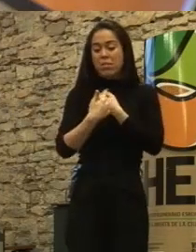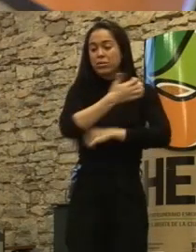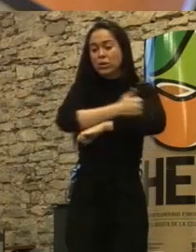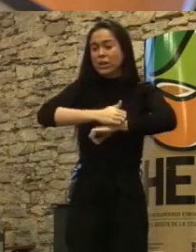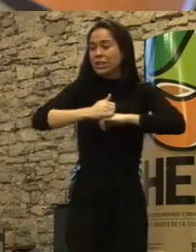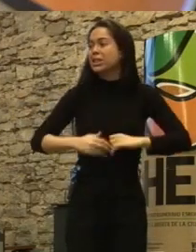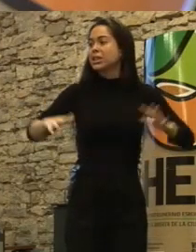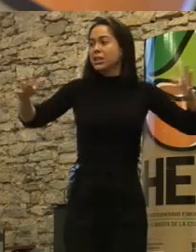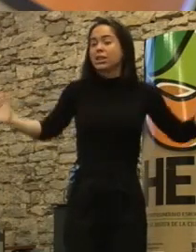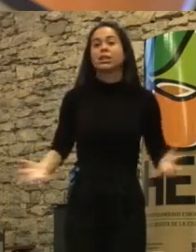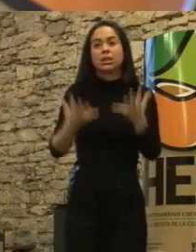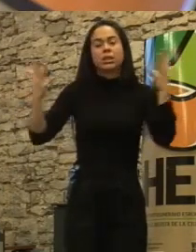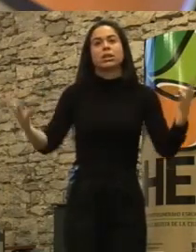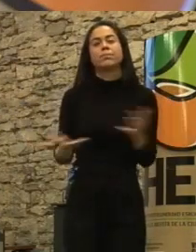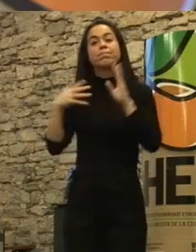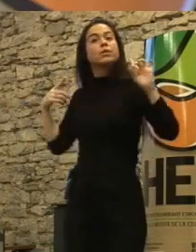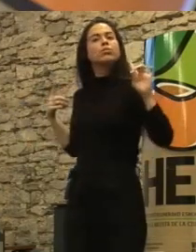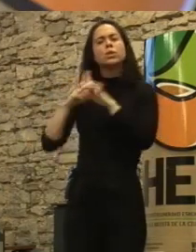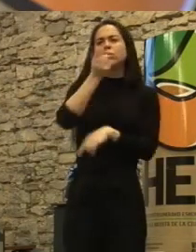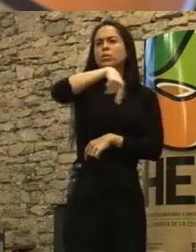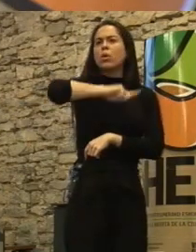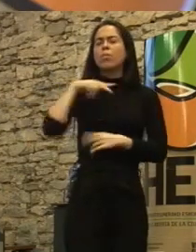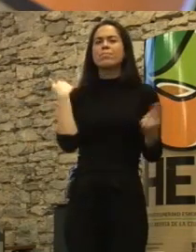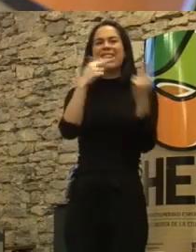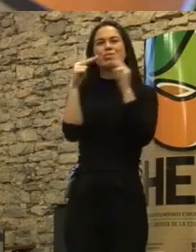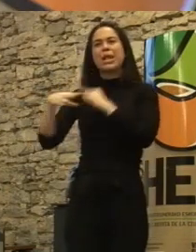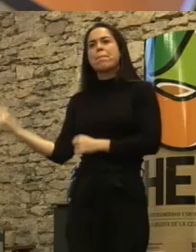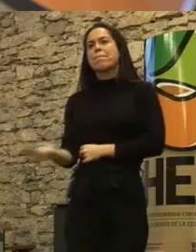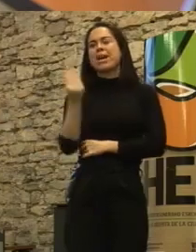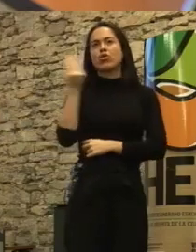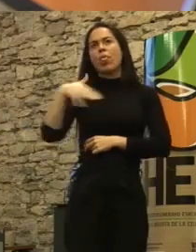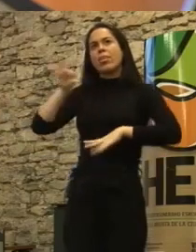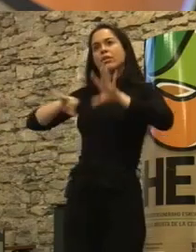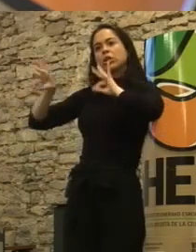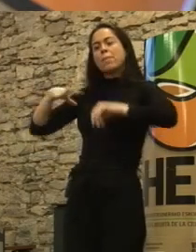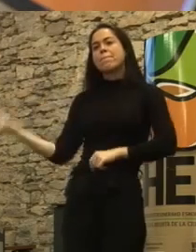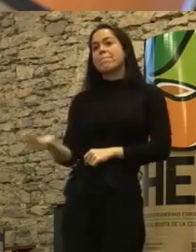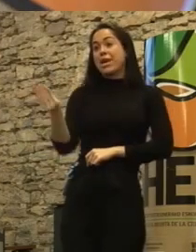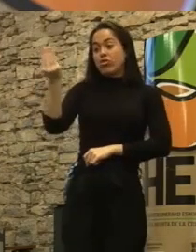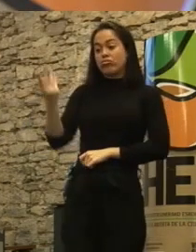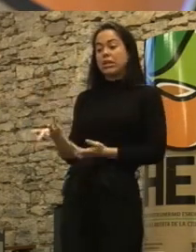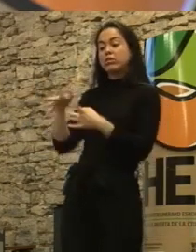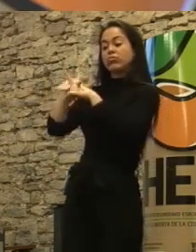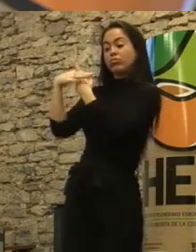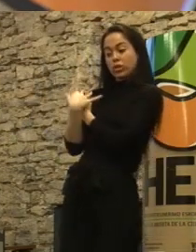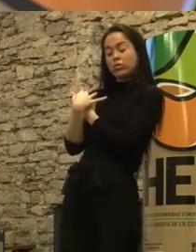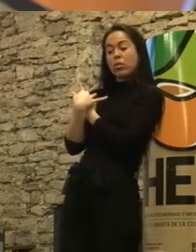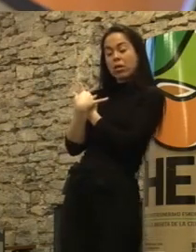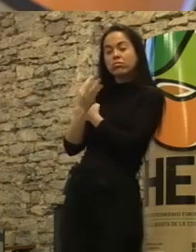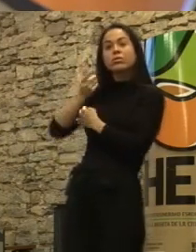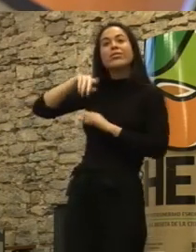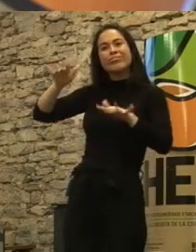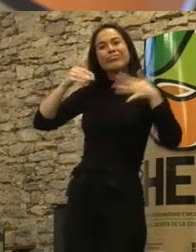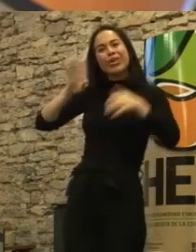que, para asegurar respuestas más eficaces y tomar mejores decisiones ante la complejidad social existente, la incorporación de la